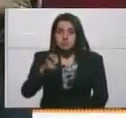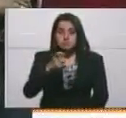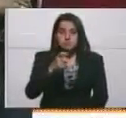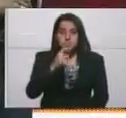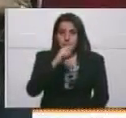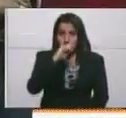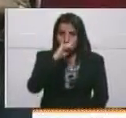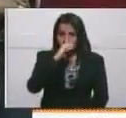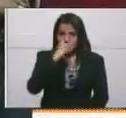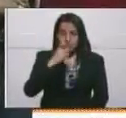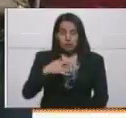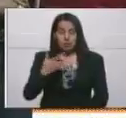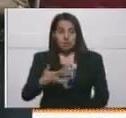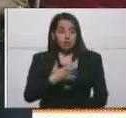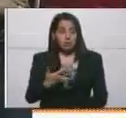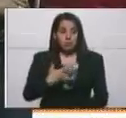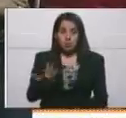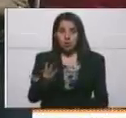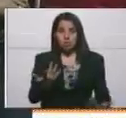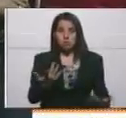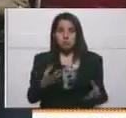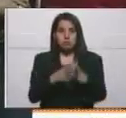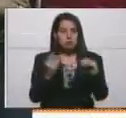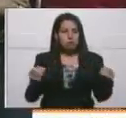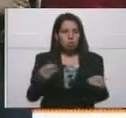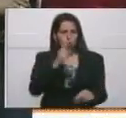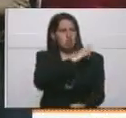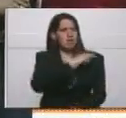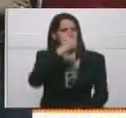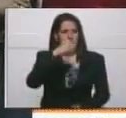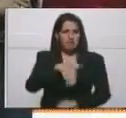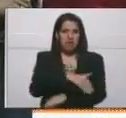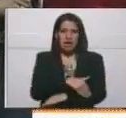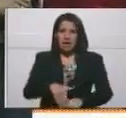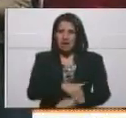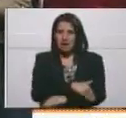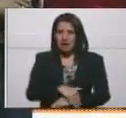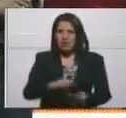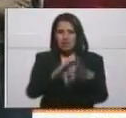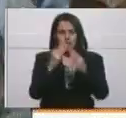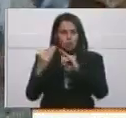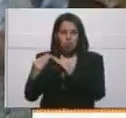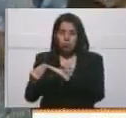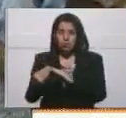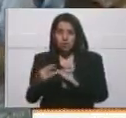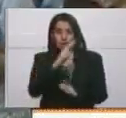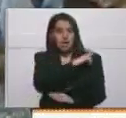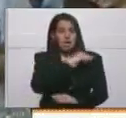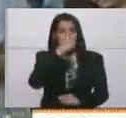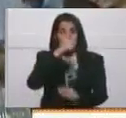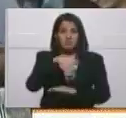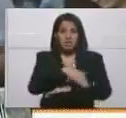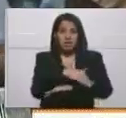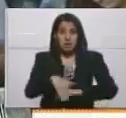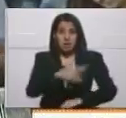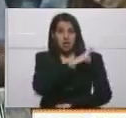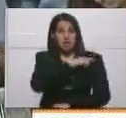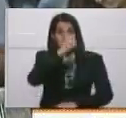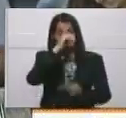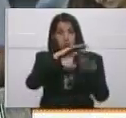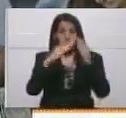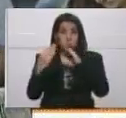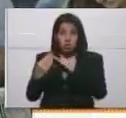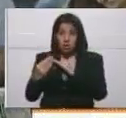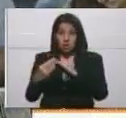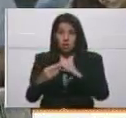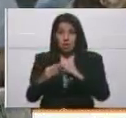y activarlos. A los jefes de calle y jefes de comunidad, jefas de calle y jefas de comunidad de